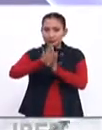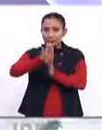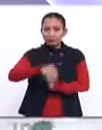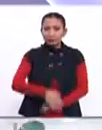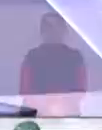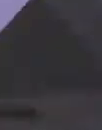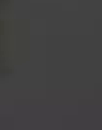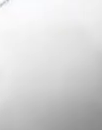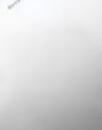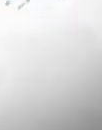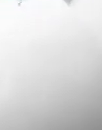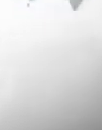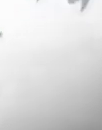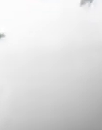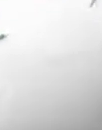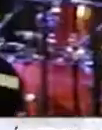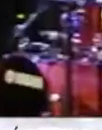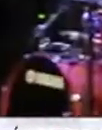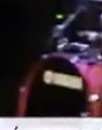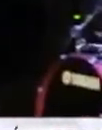Sostenible.